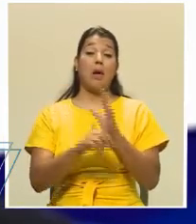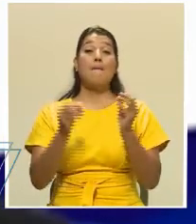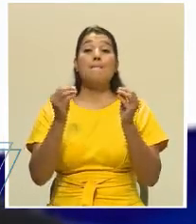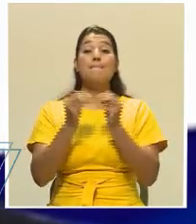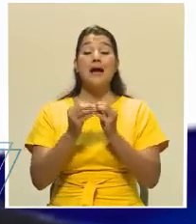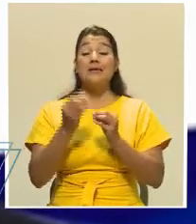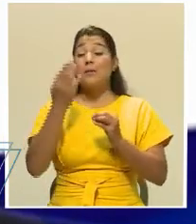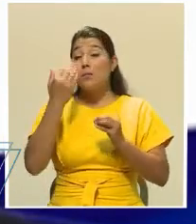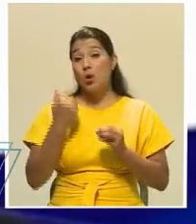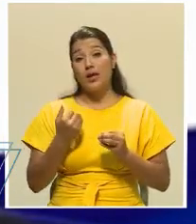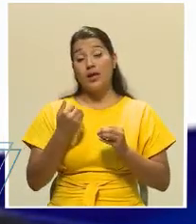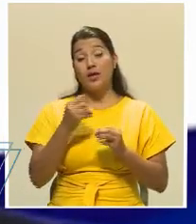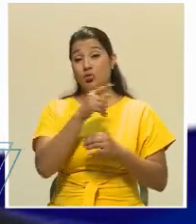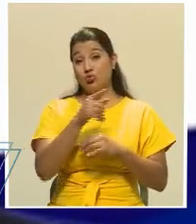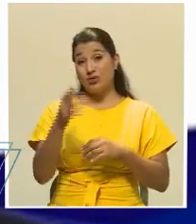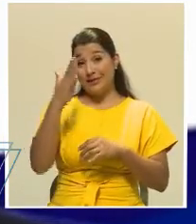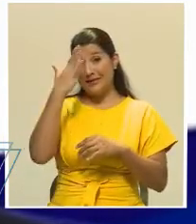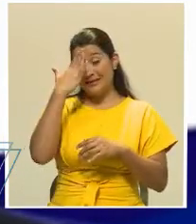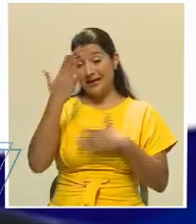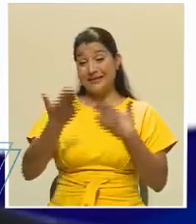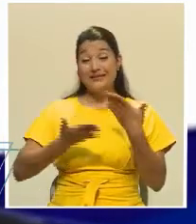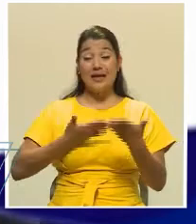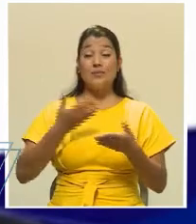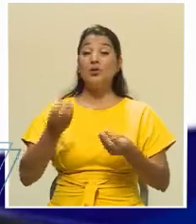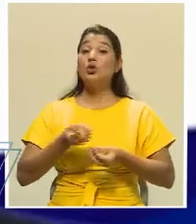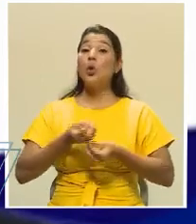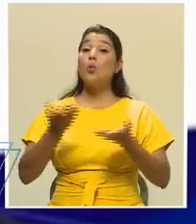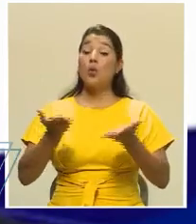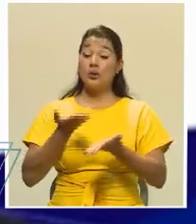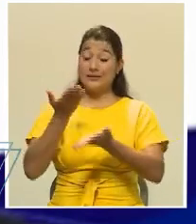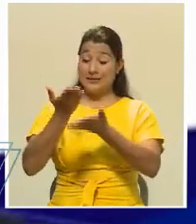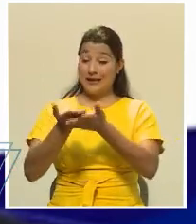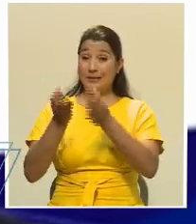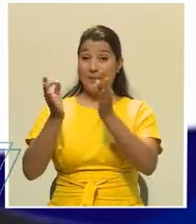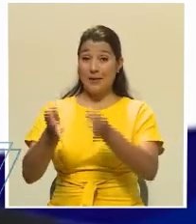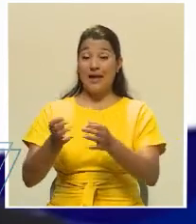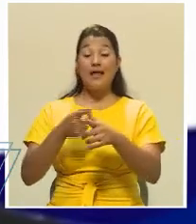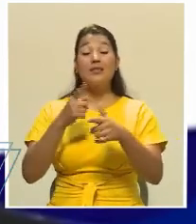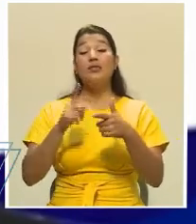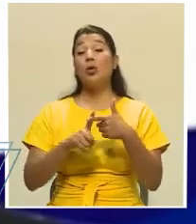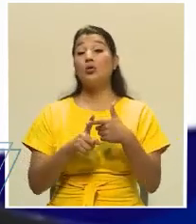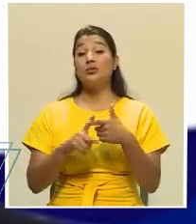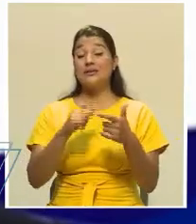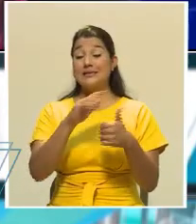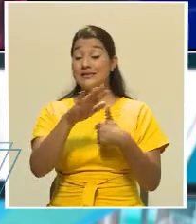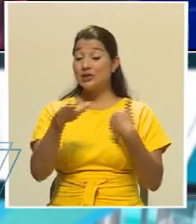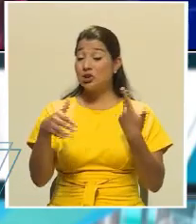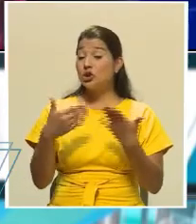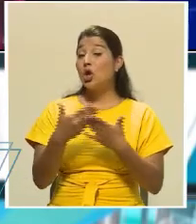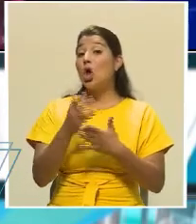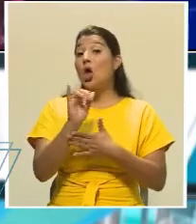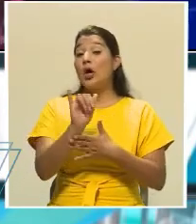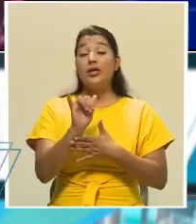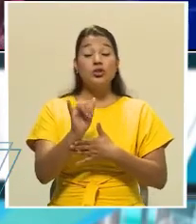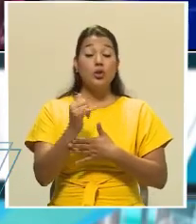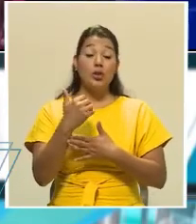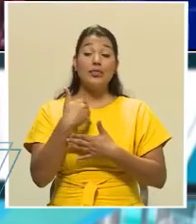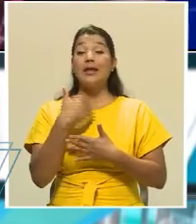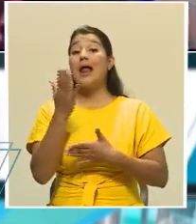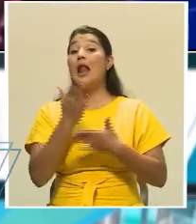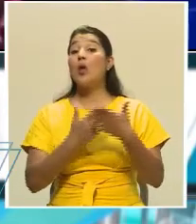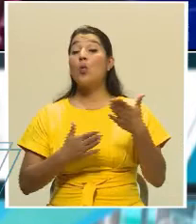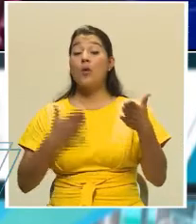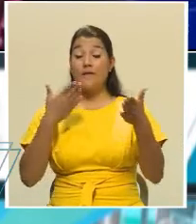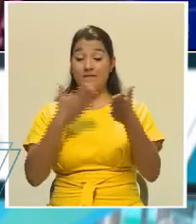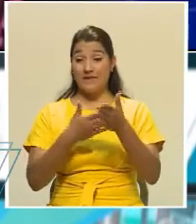los servicios públicos se prestan con la mayor eficiencia y calidad que es posible. Entonces, todo esto tiene repercusiones